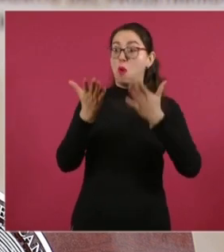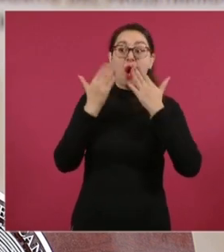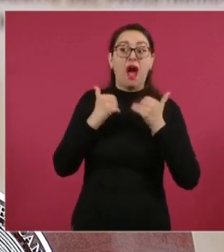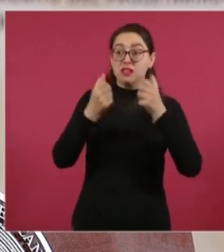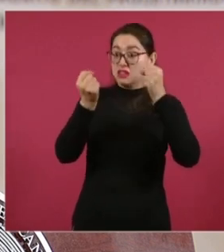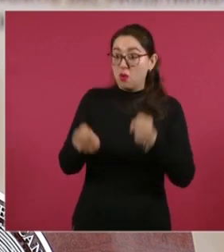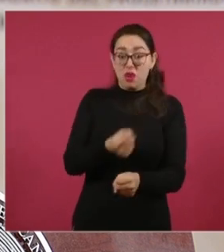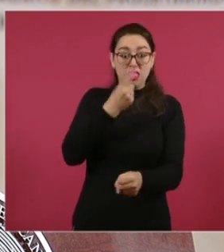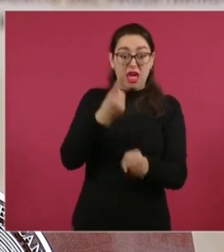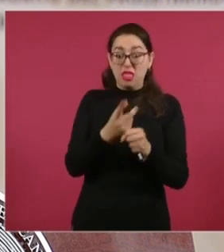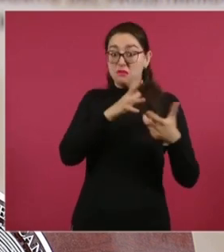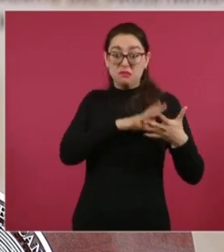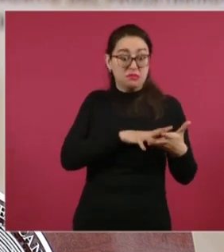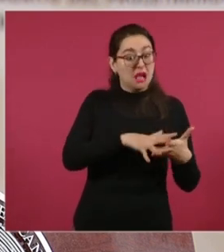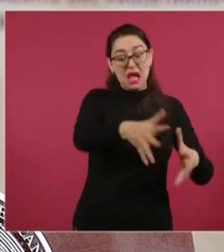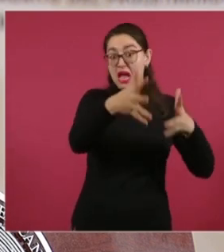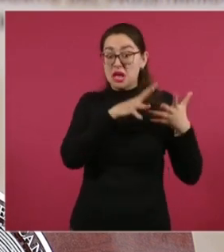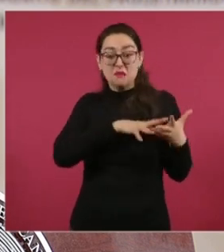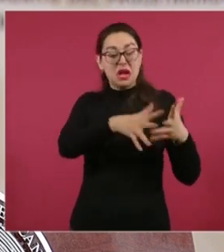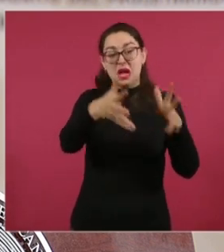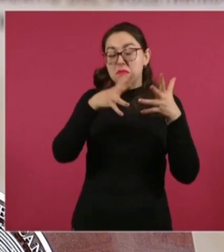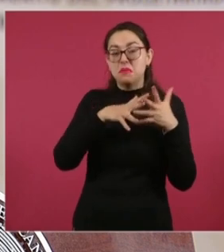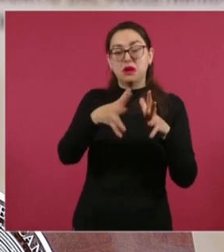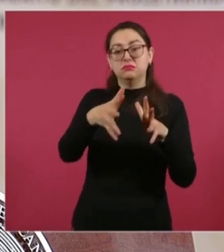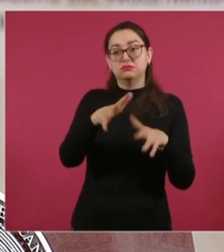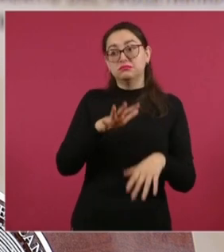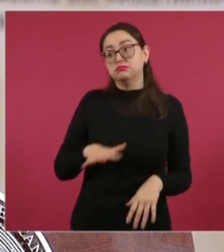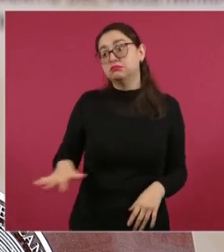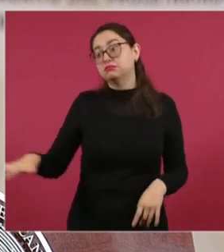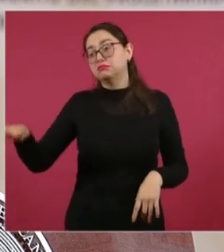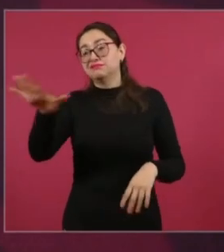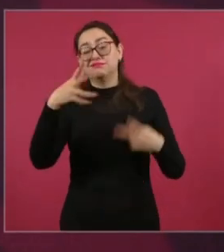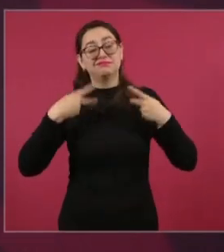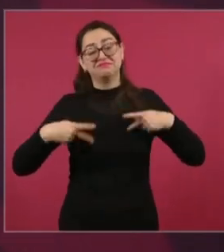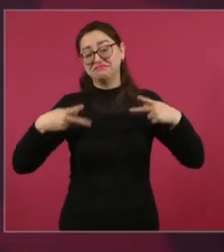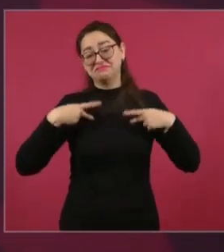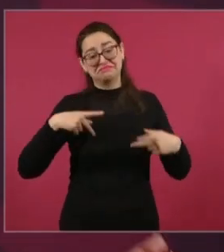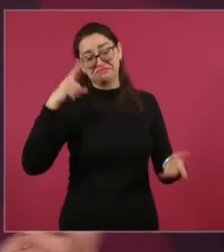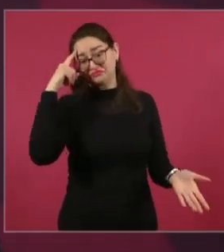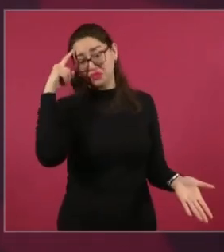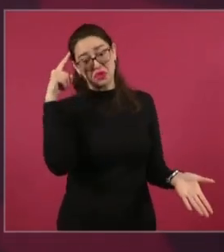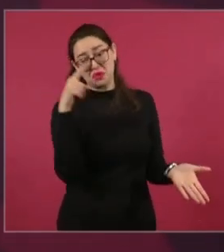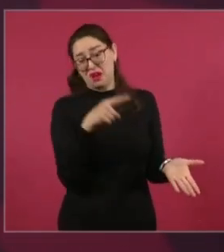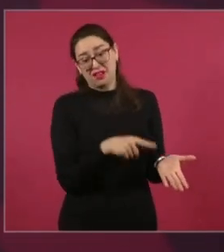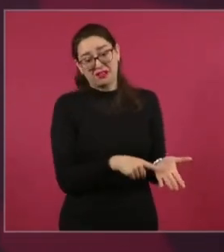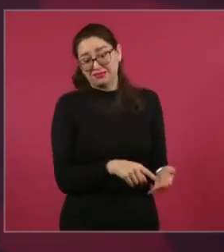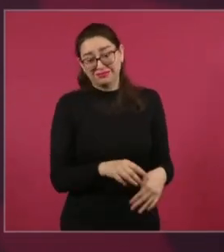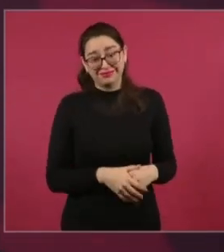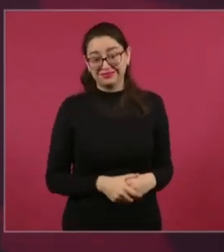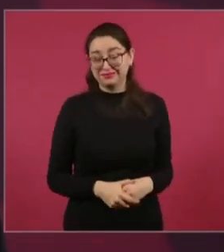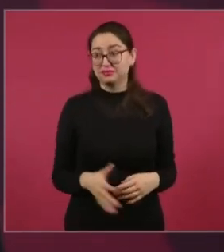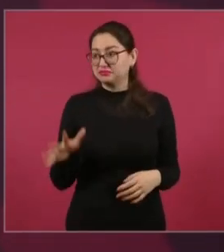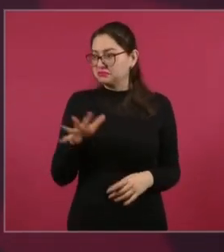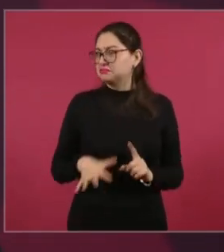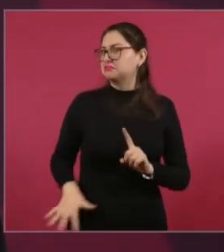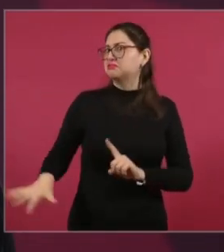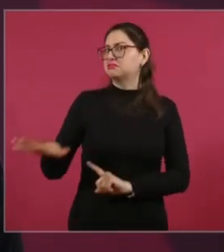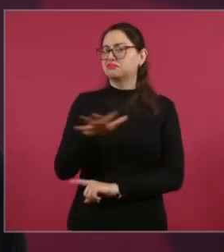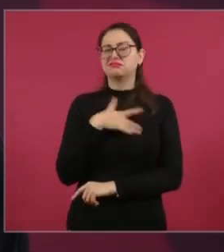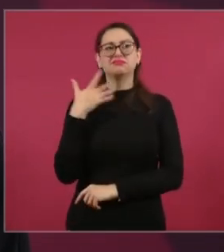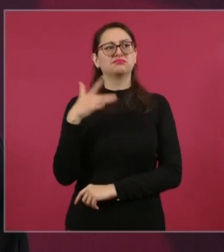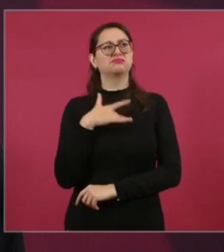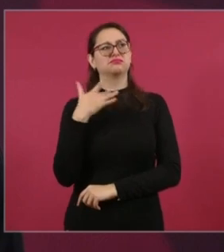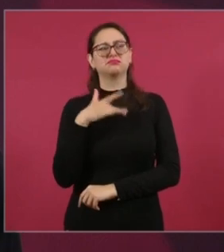en una década con 59%. Esto es, de 2018 a la fecha se